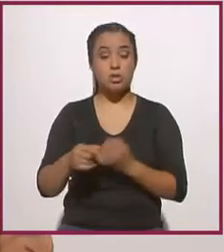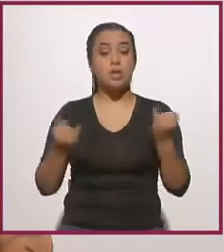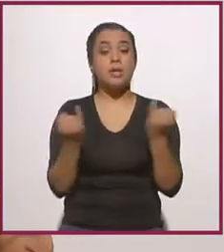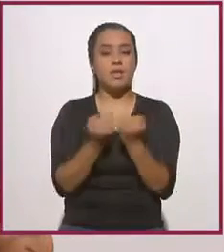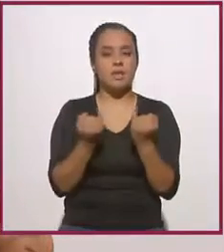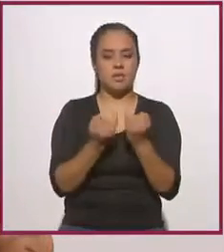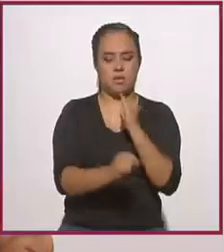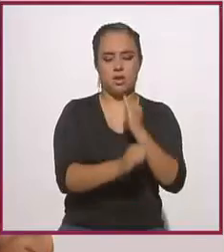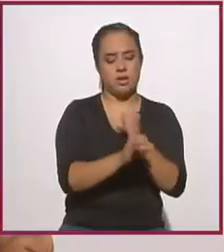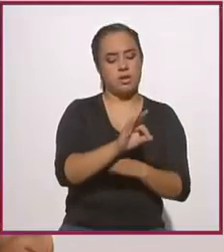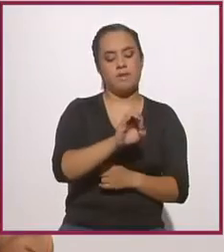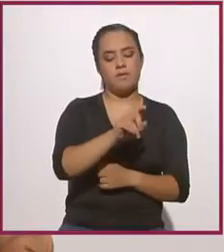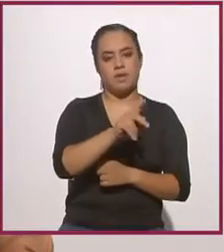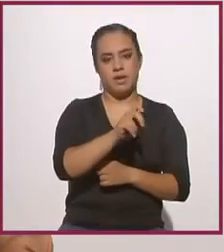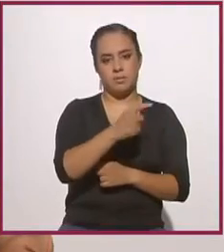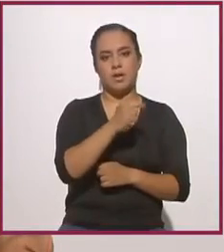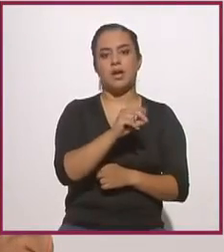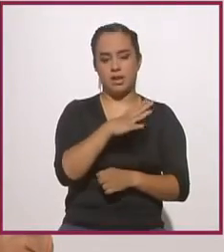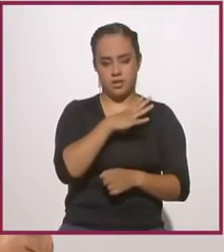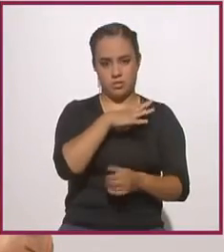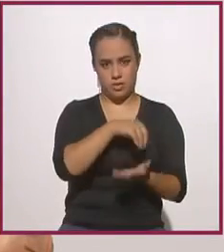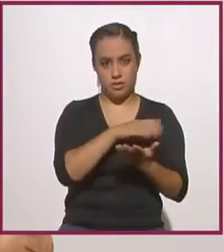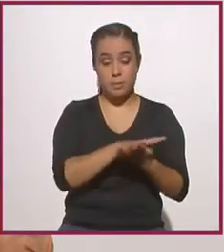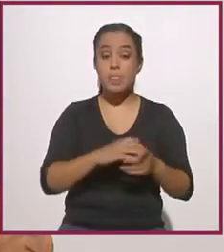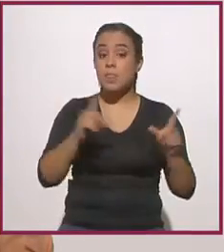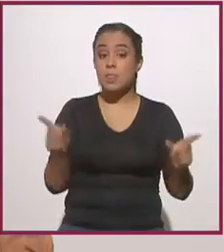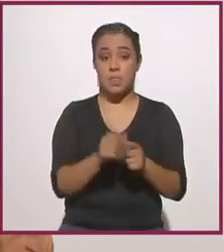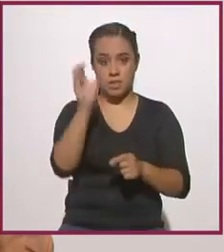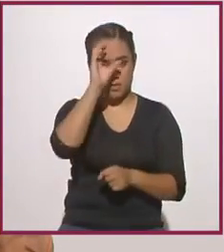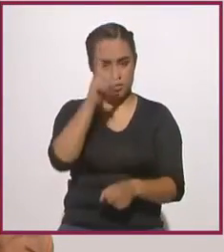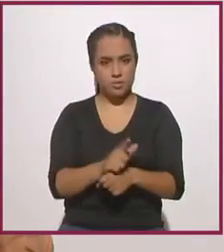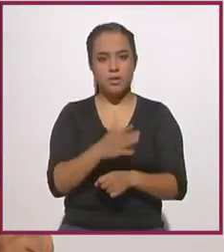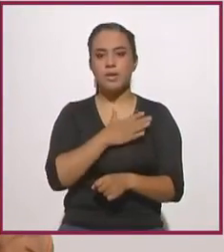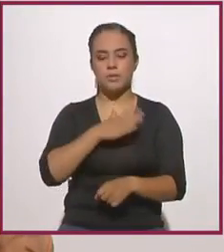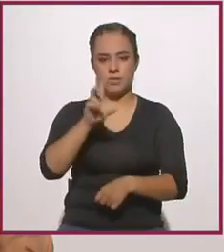lo tiene la página del maestro Felipe Garrido. Hasta aquí Cultura. Buenos días.